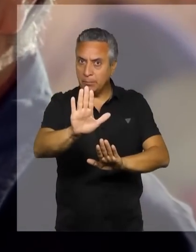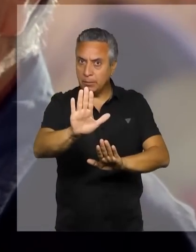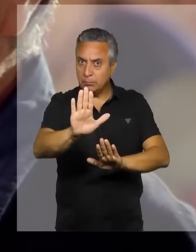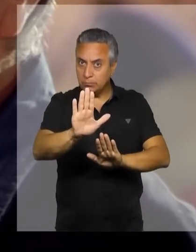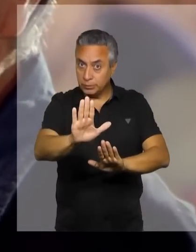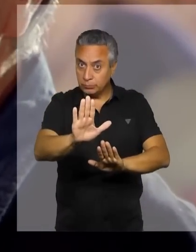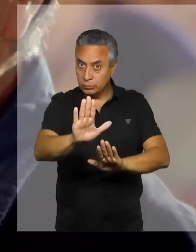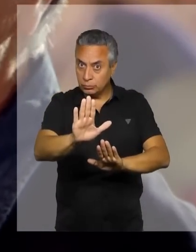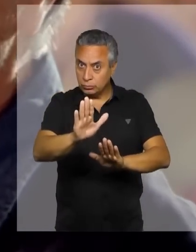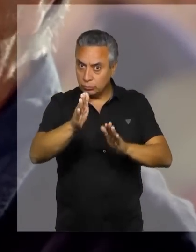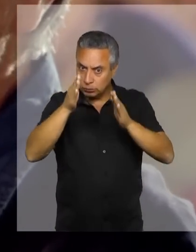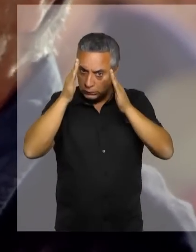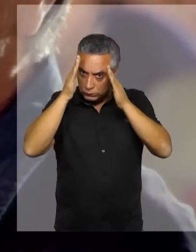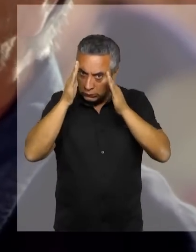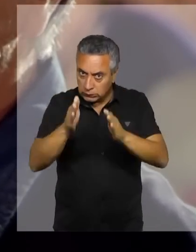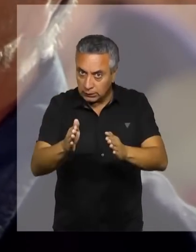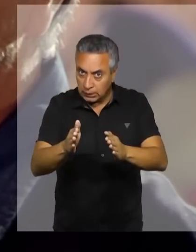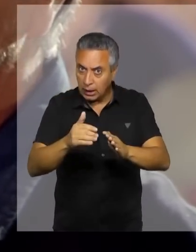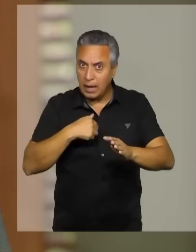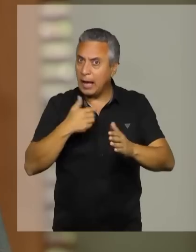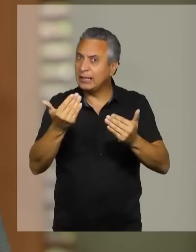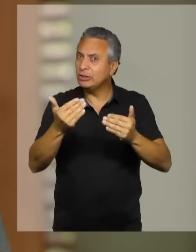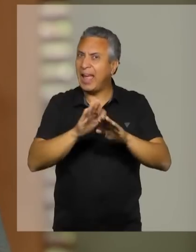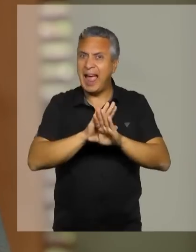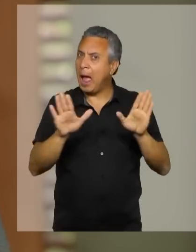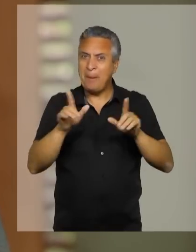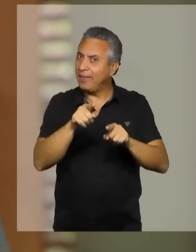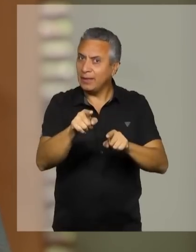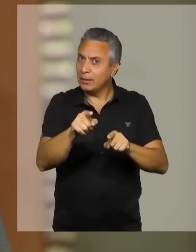te estoy pidiendo, punto. No necesito nada más de ti.